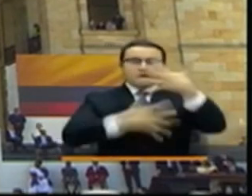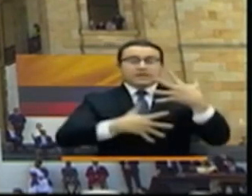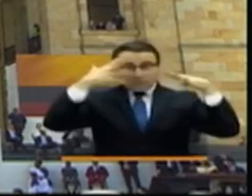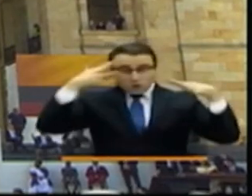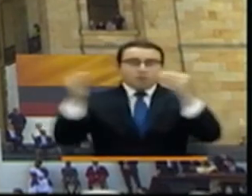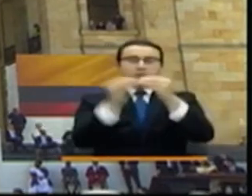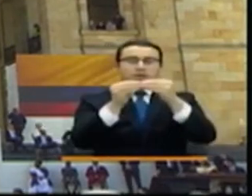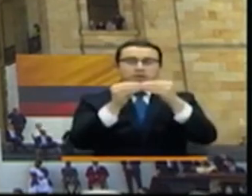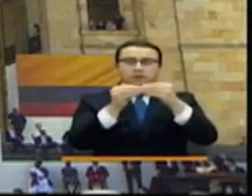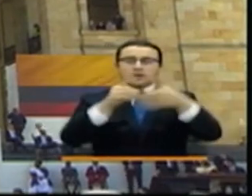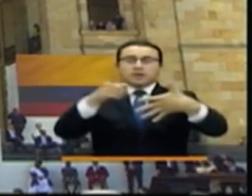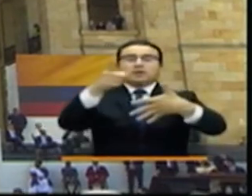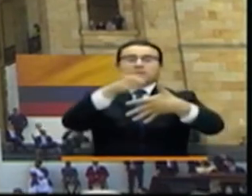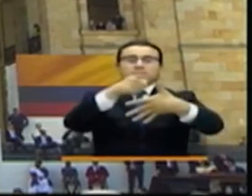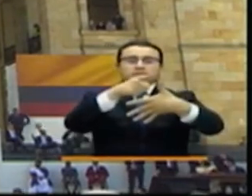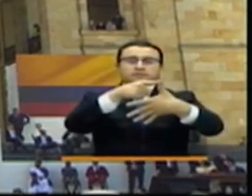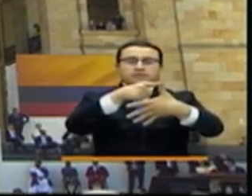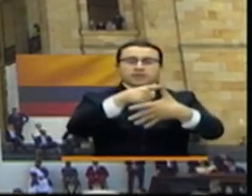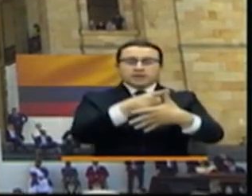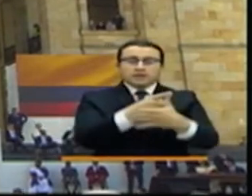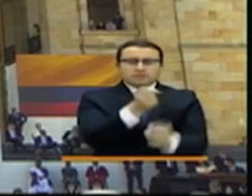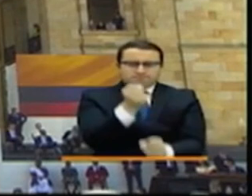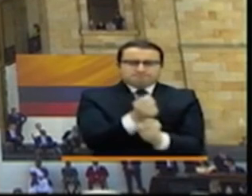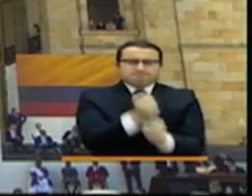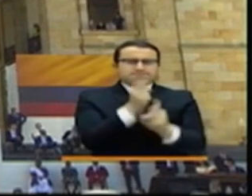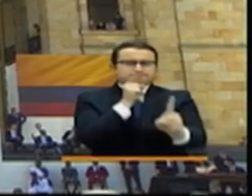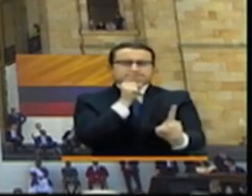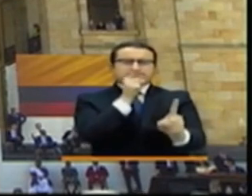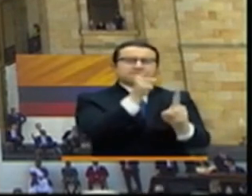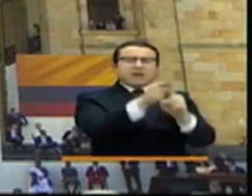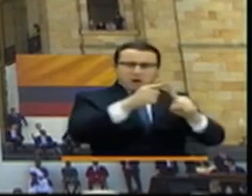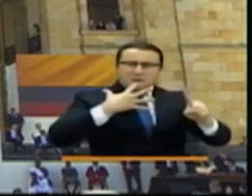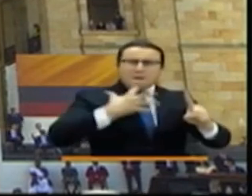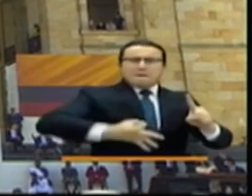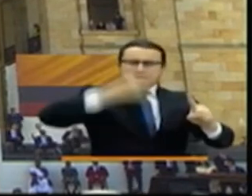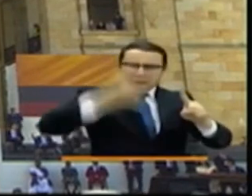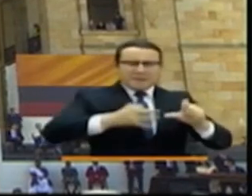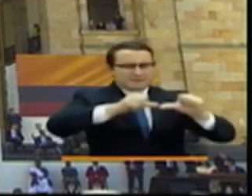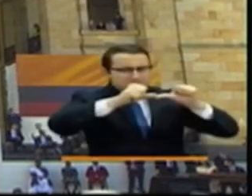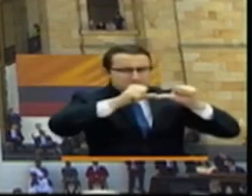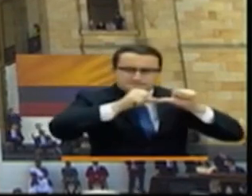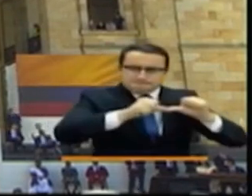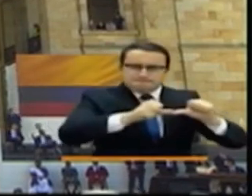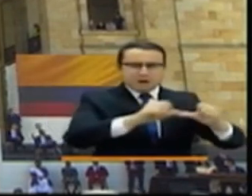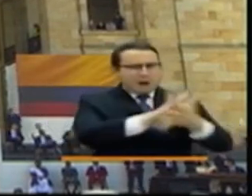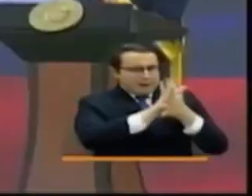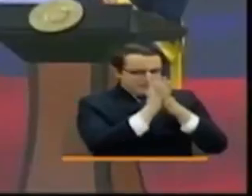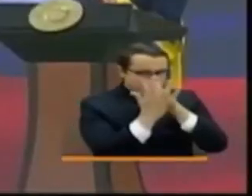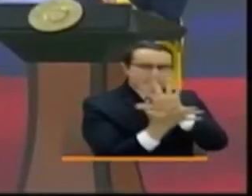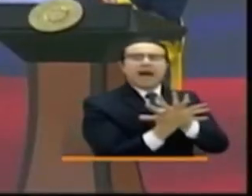Primero, trabajaré para conseguir la paz verdadera y definitiva. Como